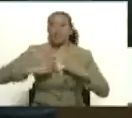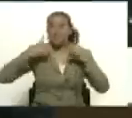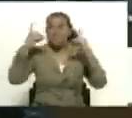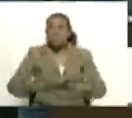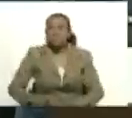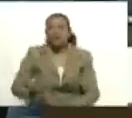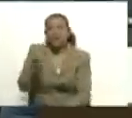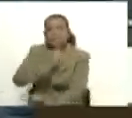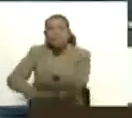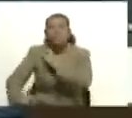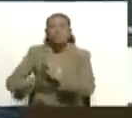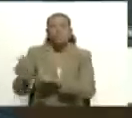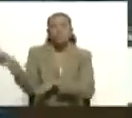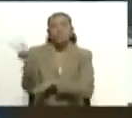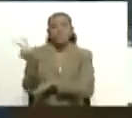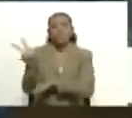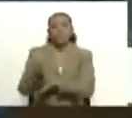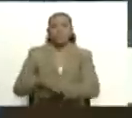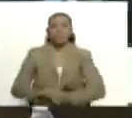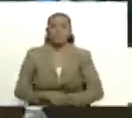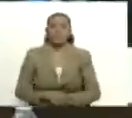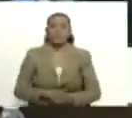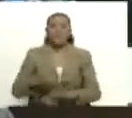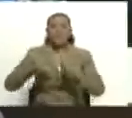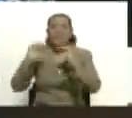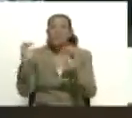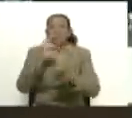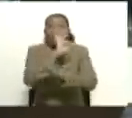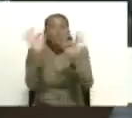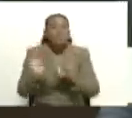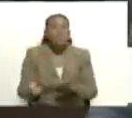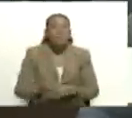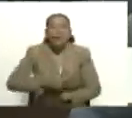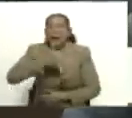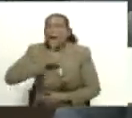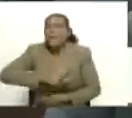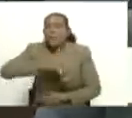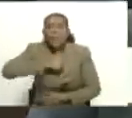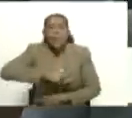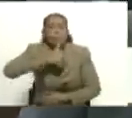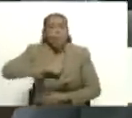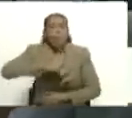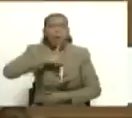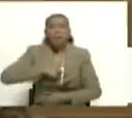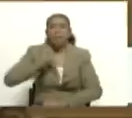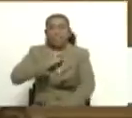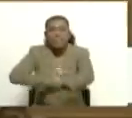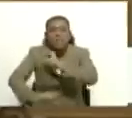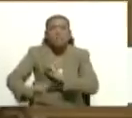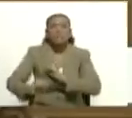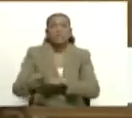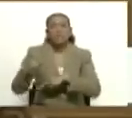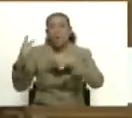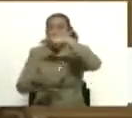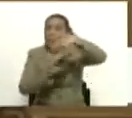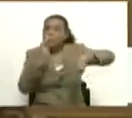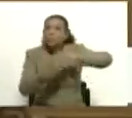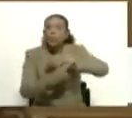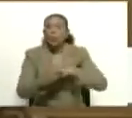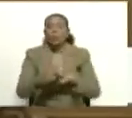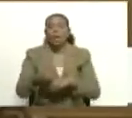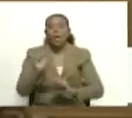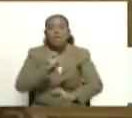de defender de todas las formas y maneras posibles la dignidad de nuestra patria, de la revolución y del